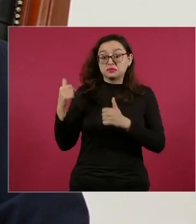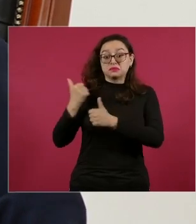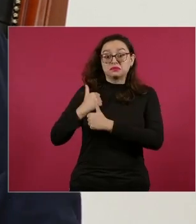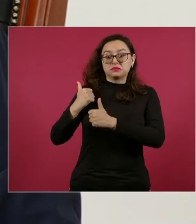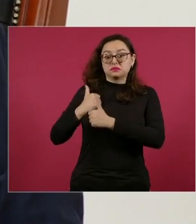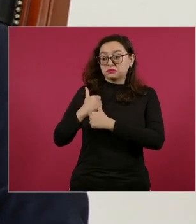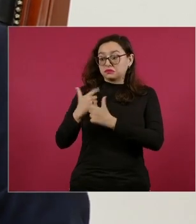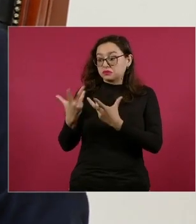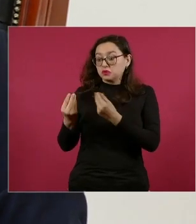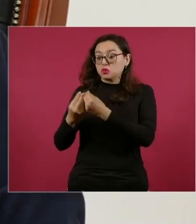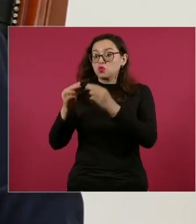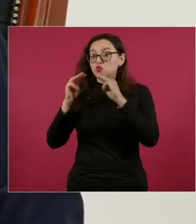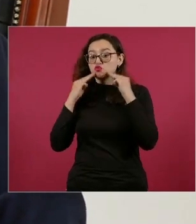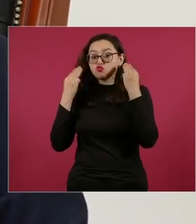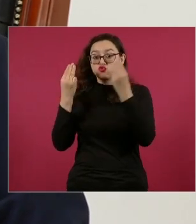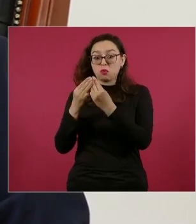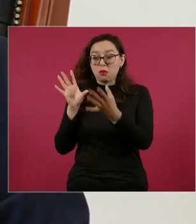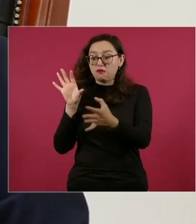sin pruebas.